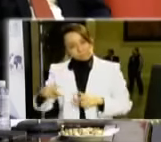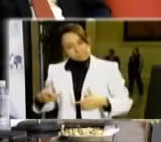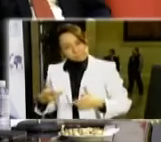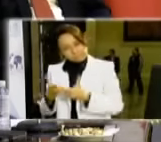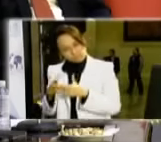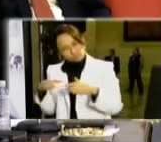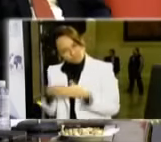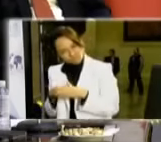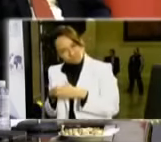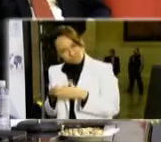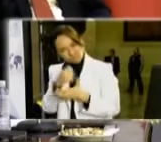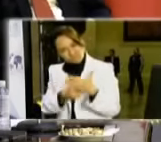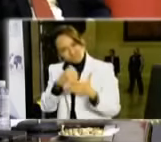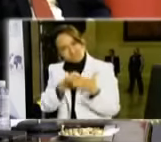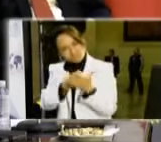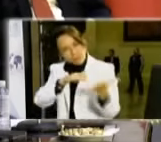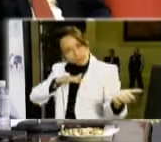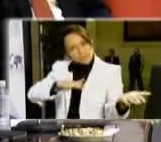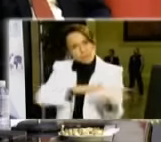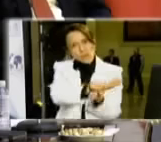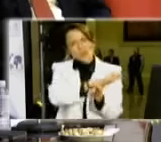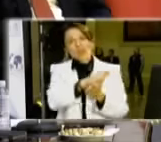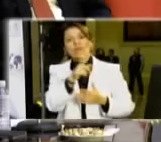Allende. Tras el golpe de Estado en